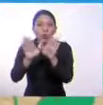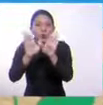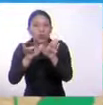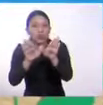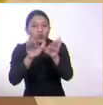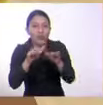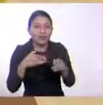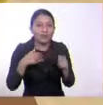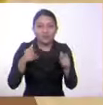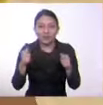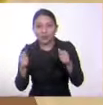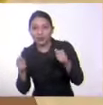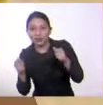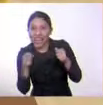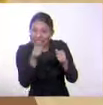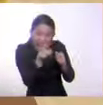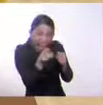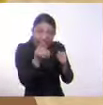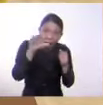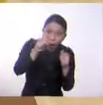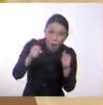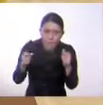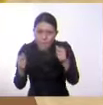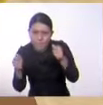Mariposa a la vista.